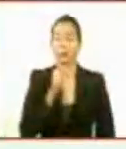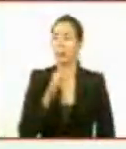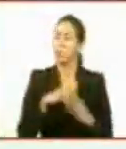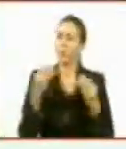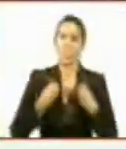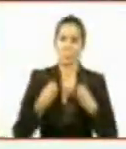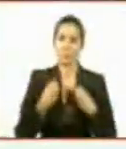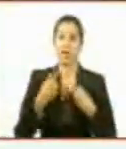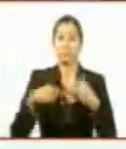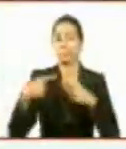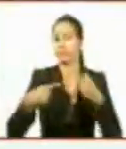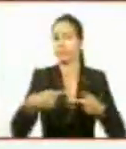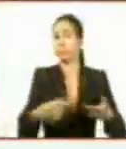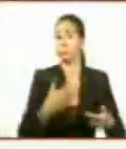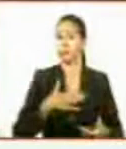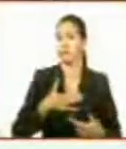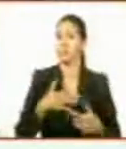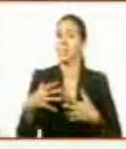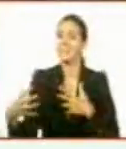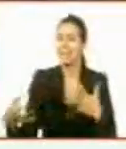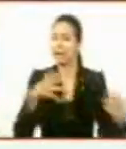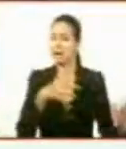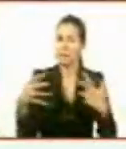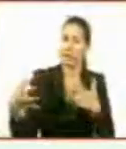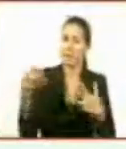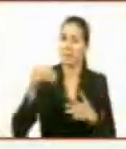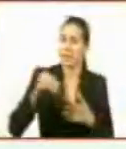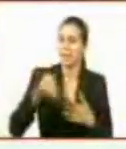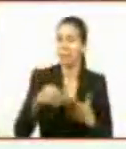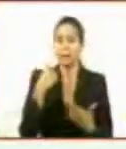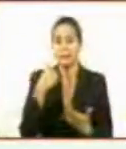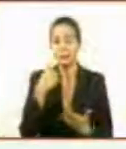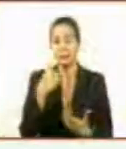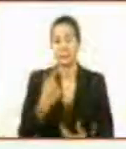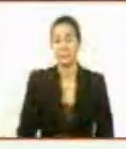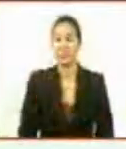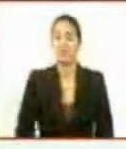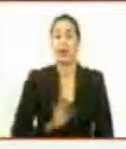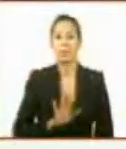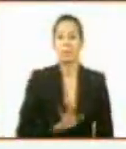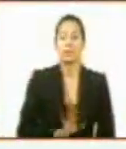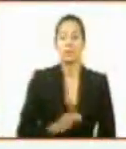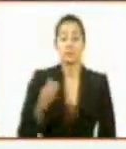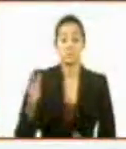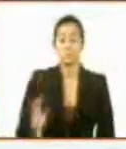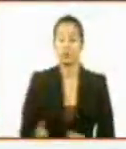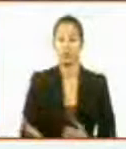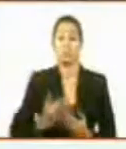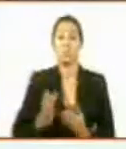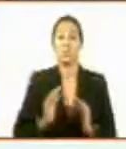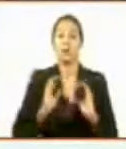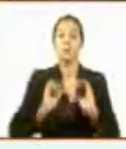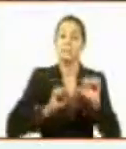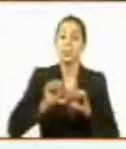De ahí venimos nosotros, de guerra en guerra, de batalla en batalla. ¿Eh? Y así llegó el siglo XX,